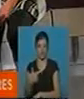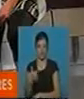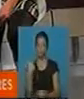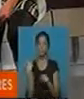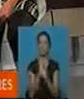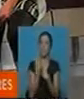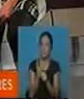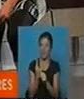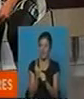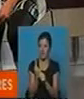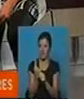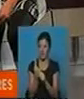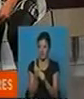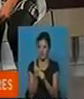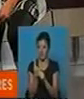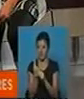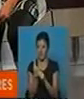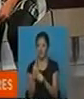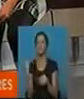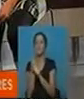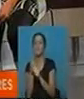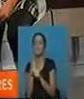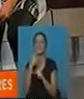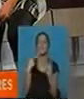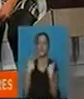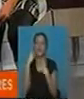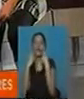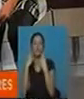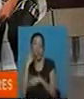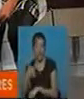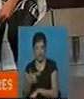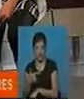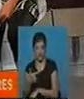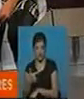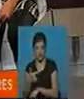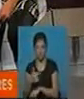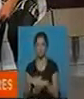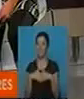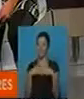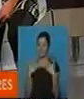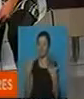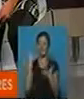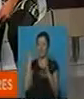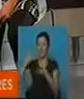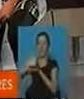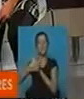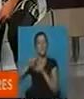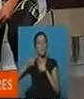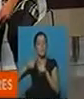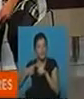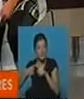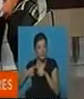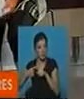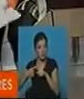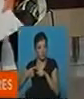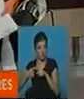no se puede hacer advocacy de que hay que controlar las armas. Entonces tenemos una clase política, por otro lado, atemorizada,